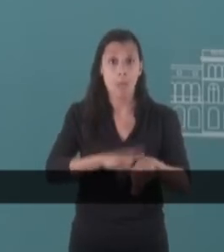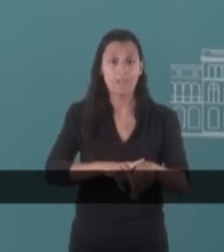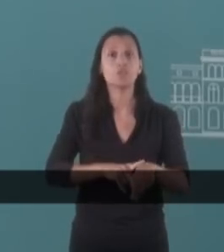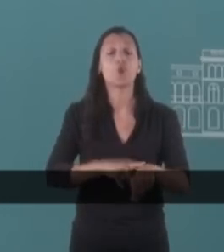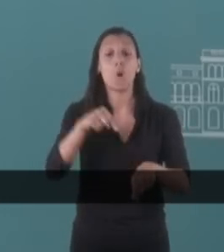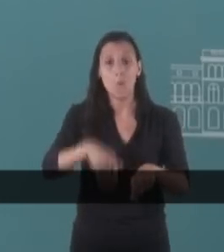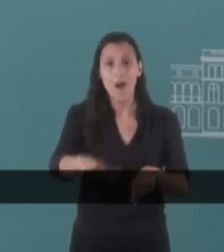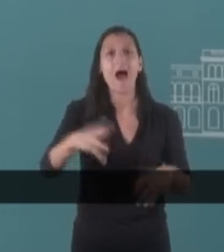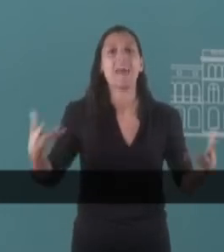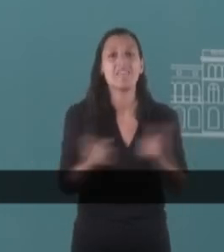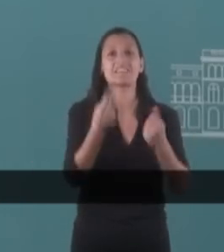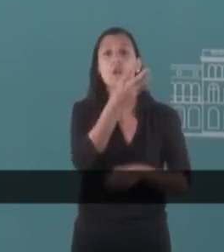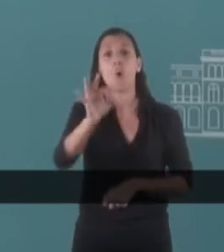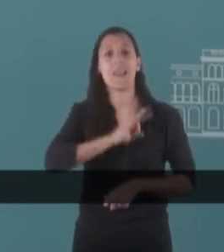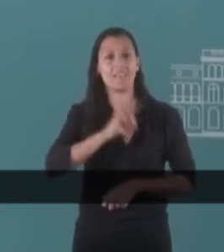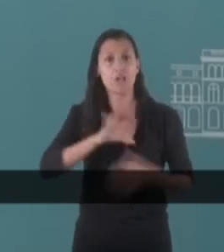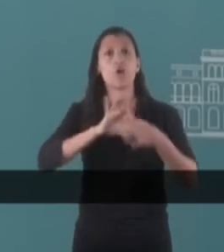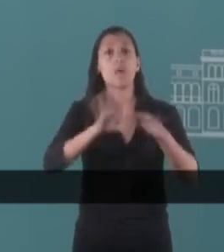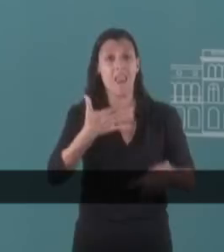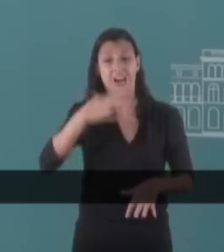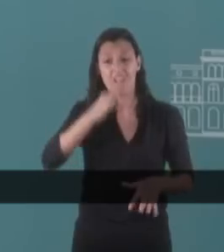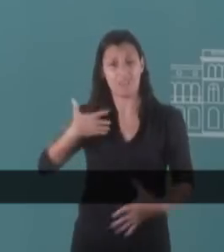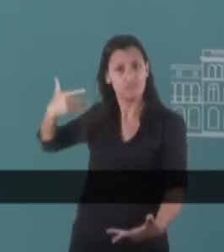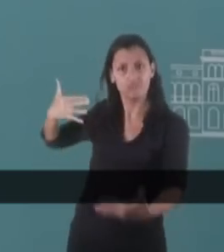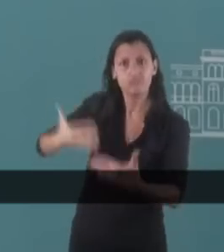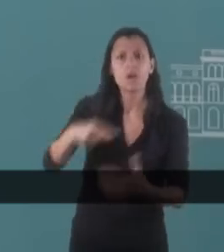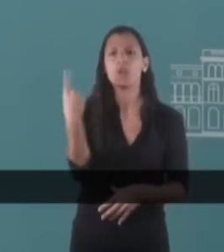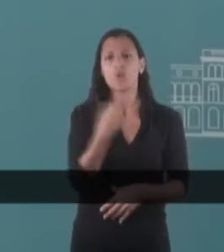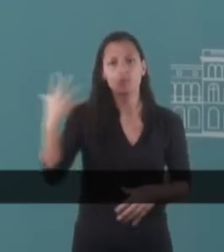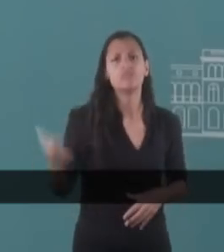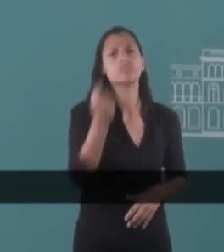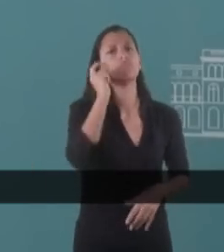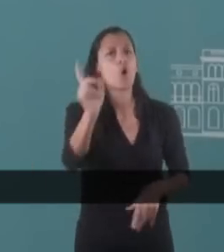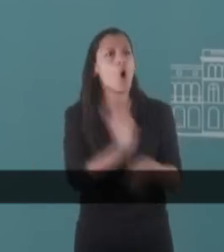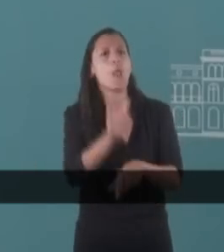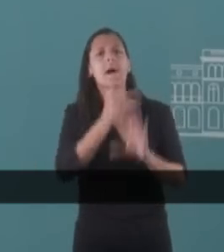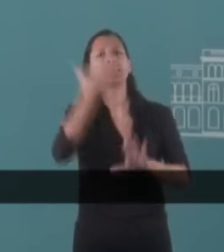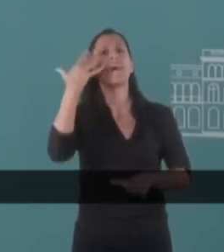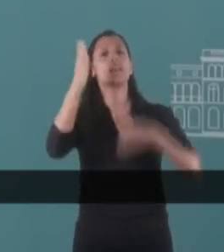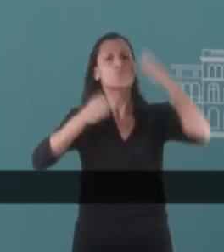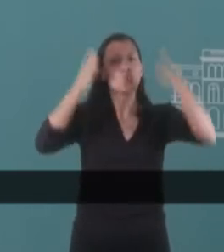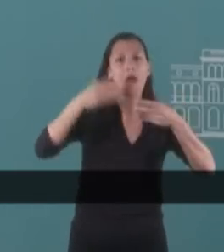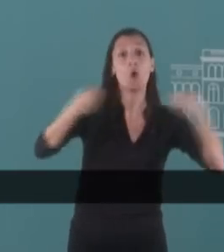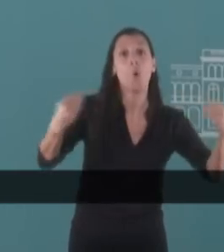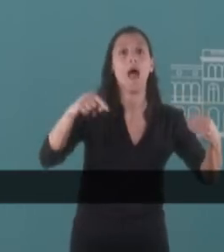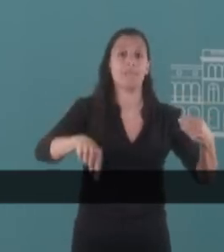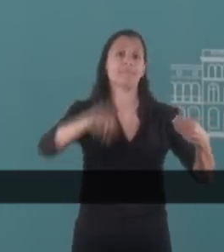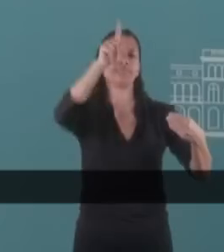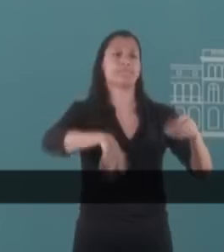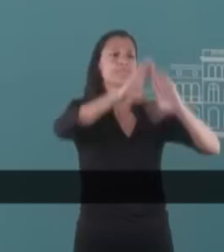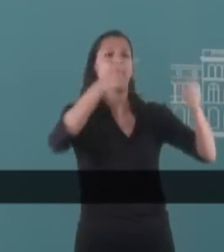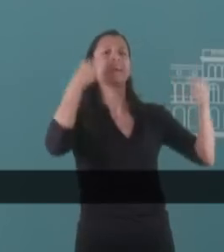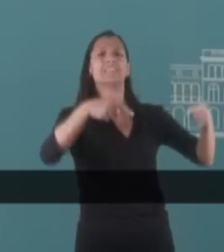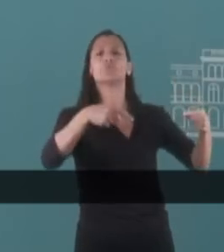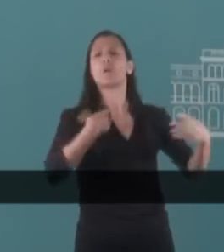años de democracia, que la verdad es que en estos 40 años de democracia hemos cumplido con algo que parecía una utopía en aquel momento, que es fortalecer las instituciones